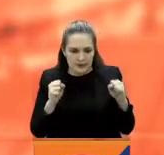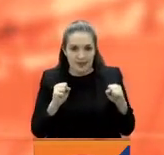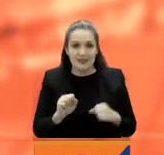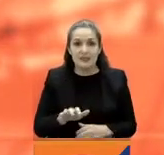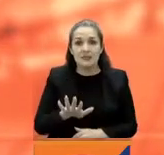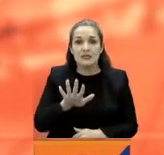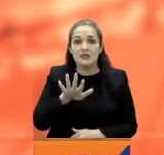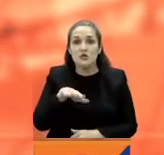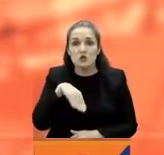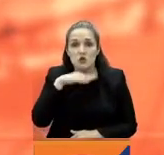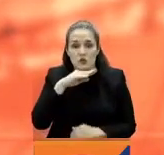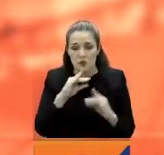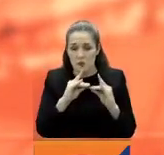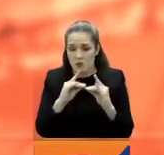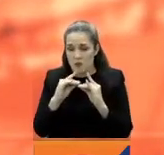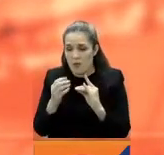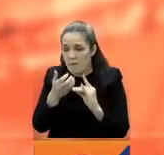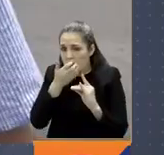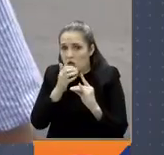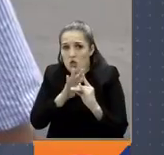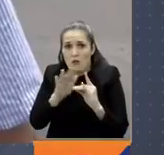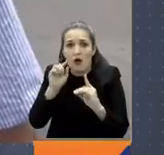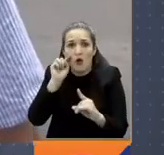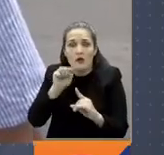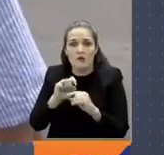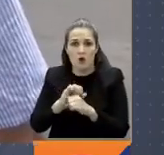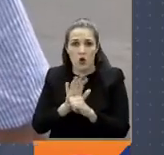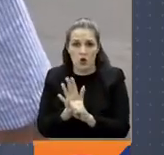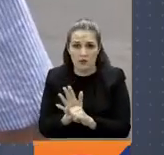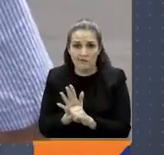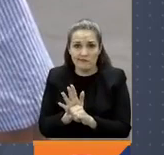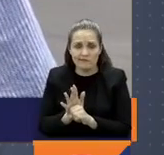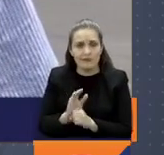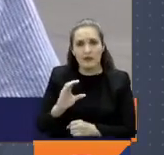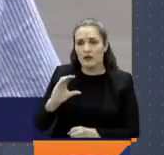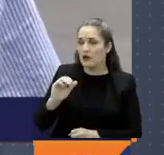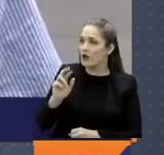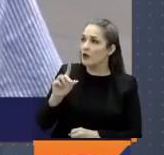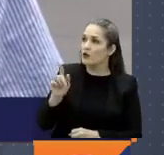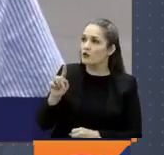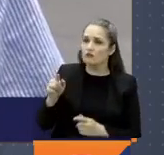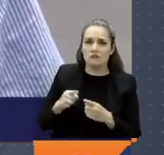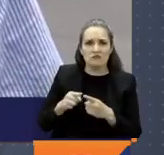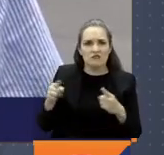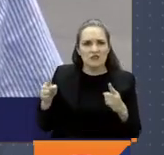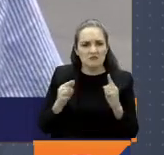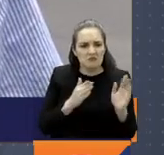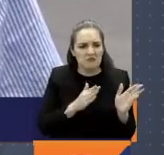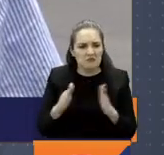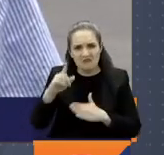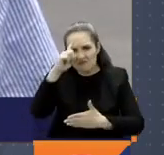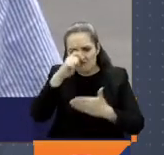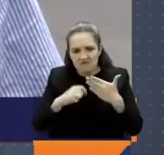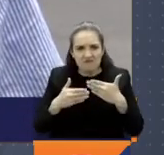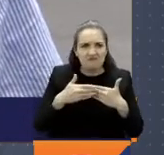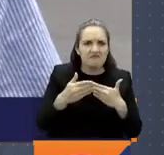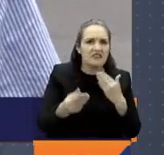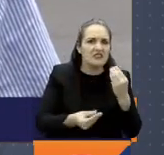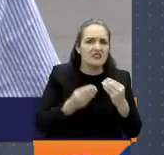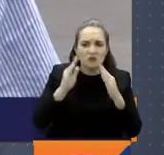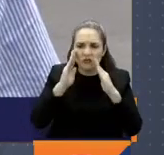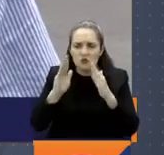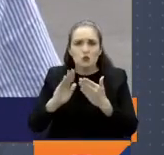disponibles para atender a pacientes con COVID-19. Carlos Gutiérrez, buenas tardes. ¿Qué plan de contingencia existe para atender la situación?